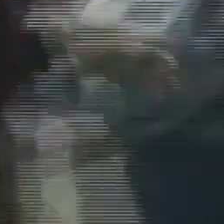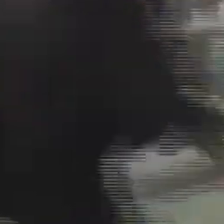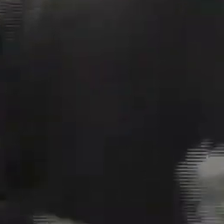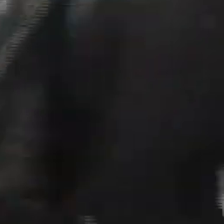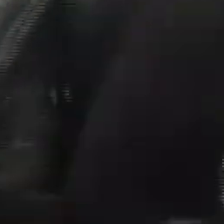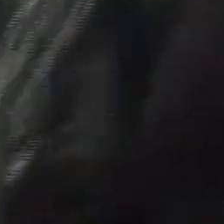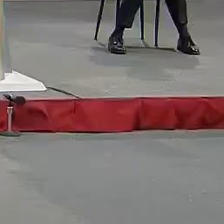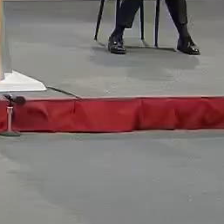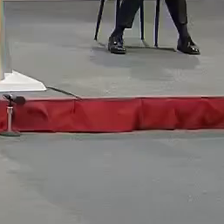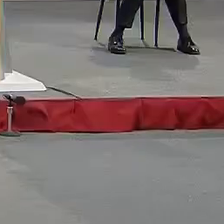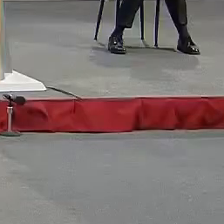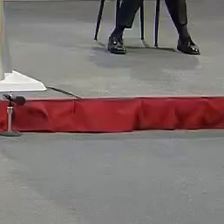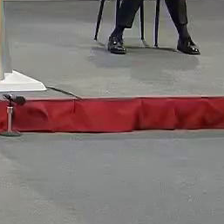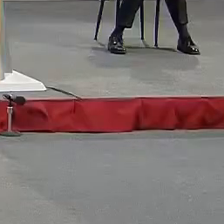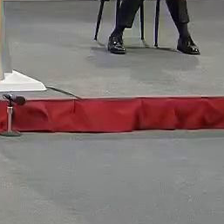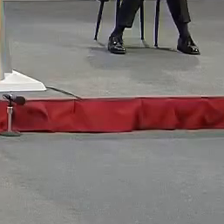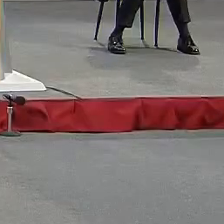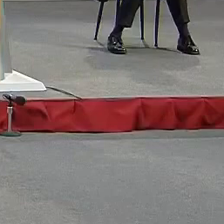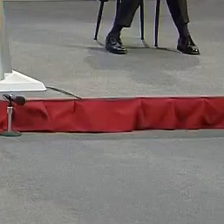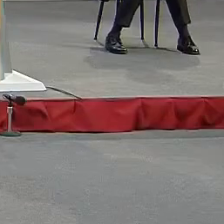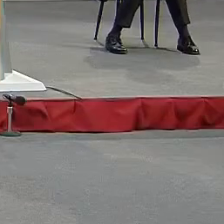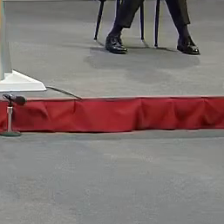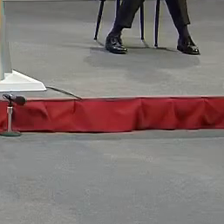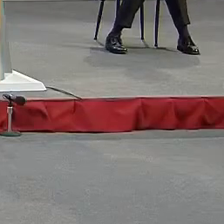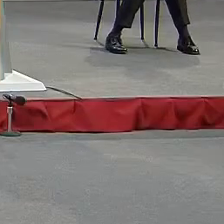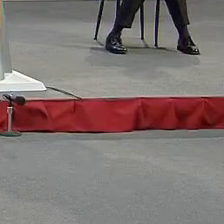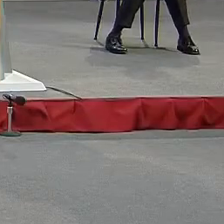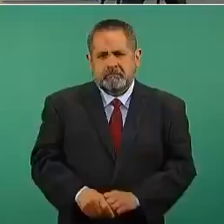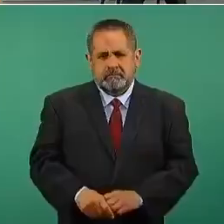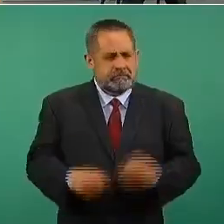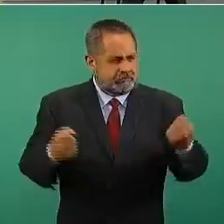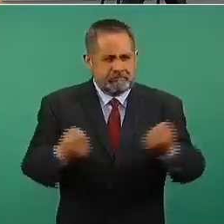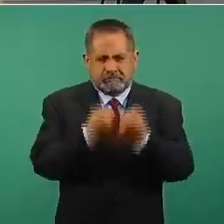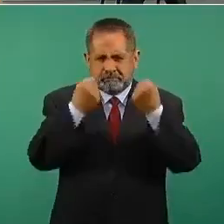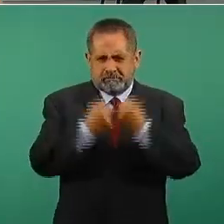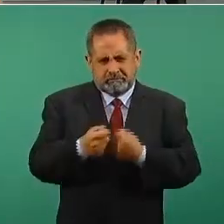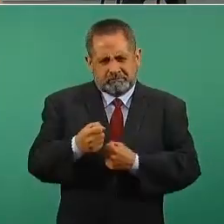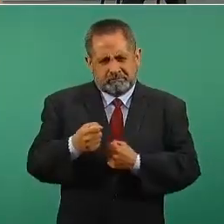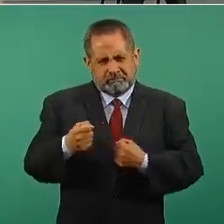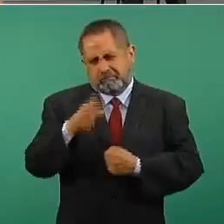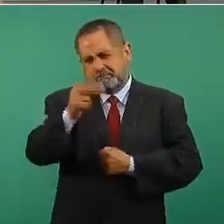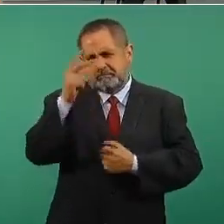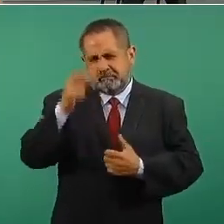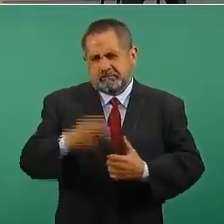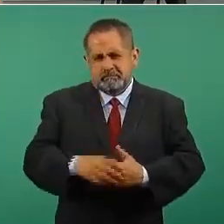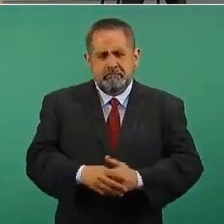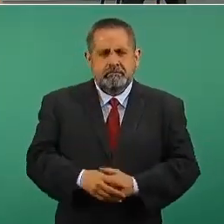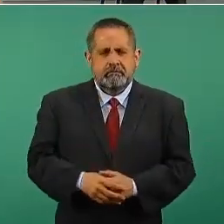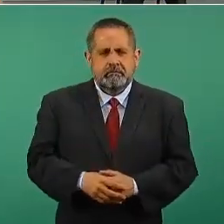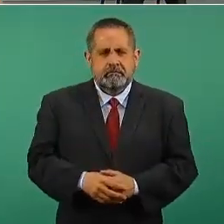No, eso no. La violencia no.